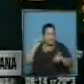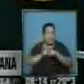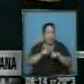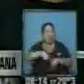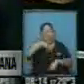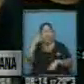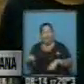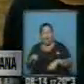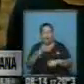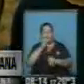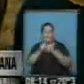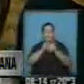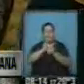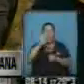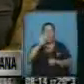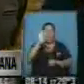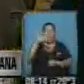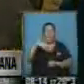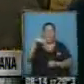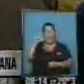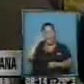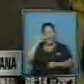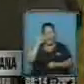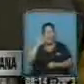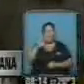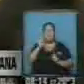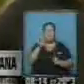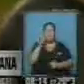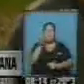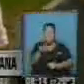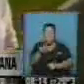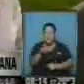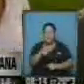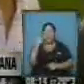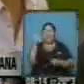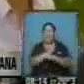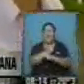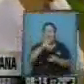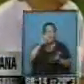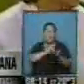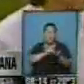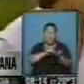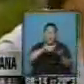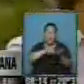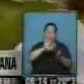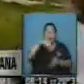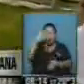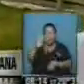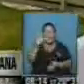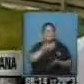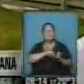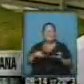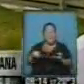otra gráfica, Donnelly, que está pidiendo en estos momentos, después de la aprobación de la Cámara de Diputados bonaerense, que el